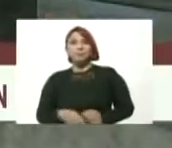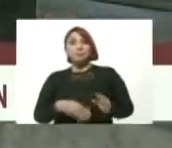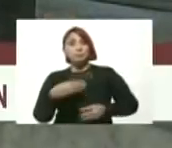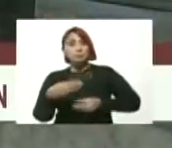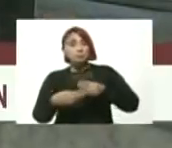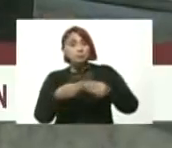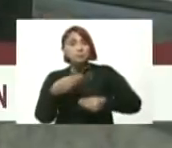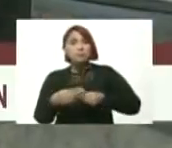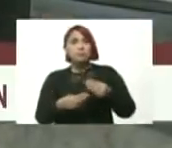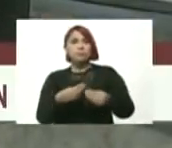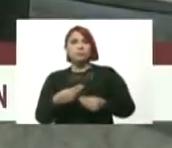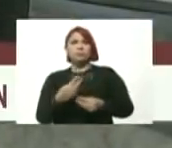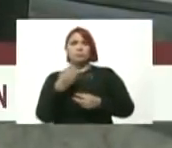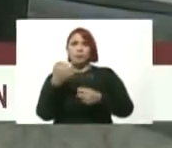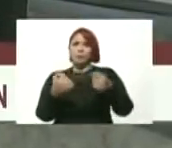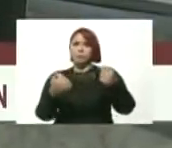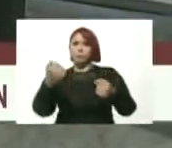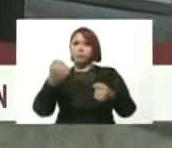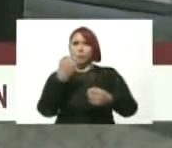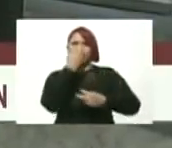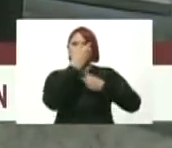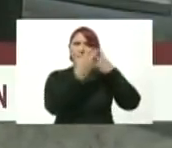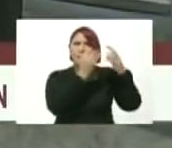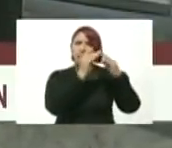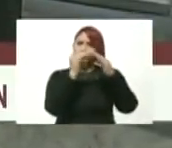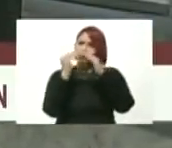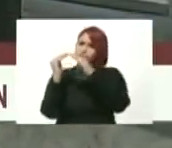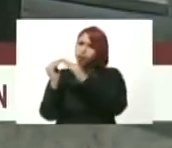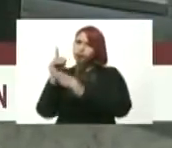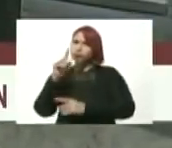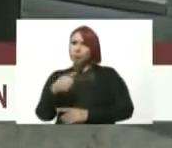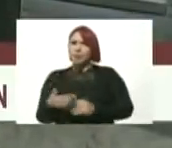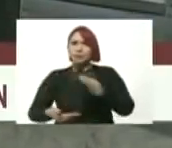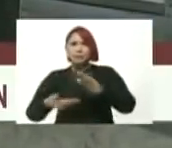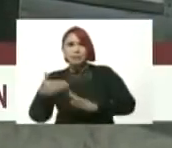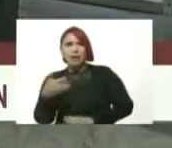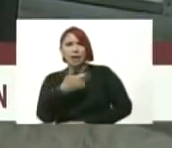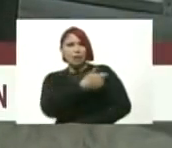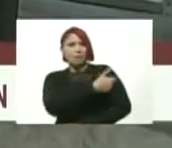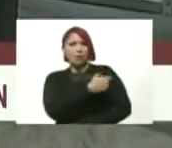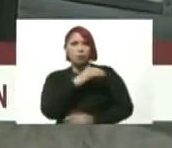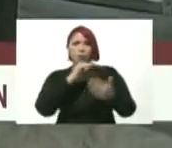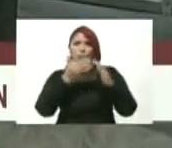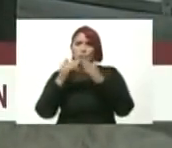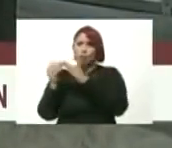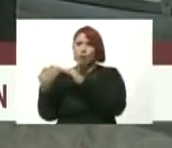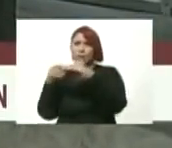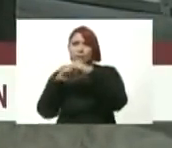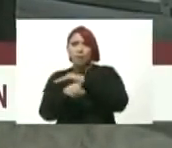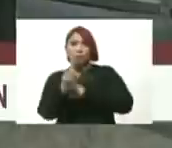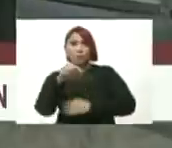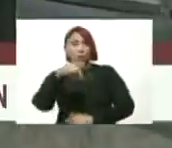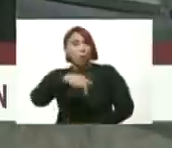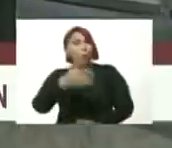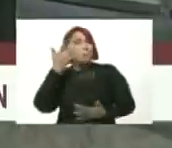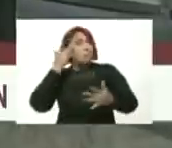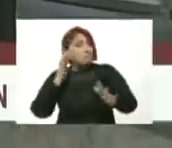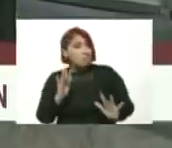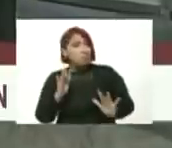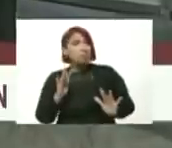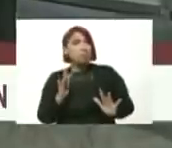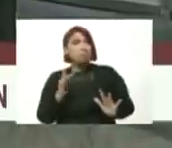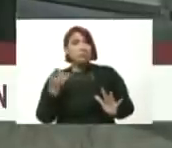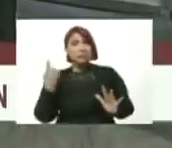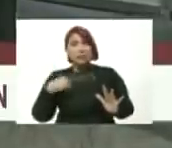salen con los carros al casa por casa salen a vacunar en las comunidades y hoy creo que tenemos allí imágenes a